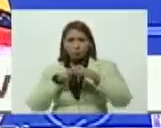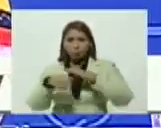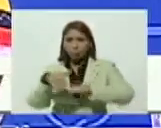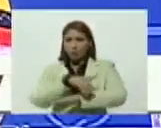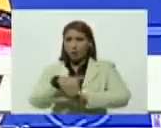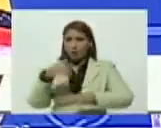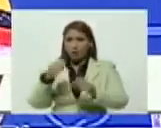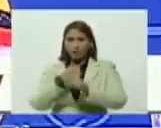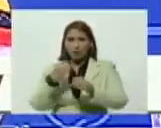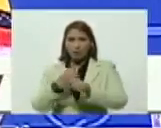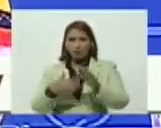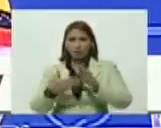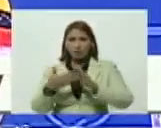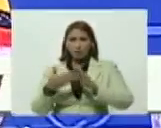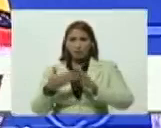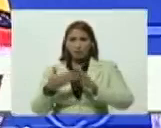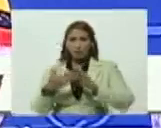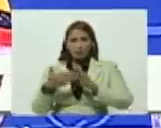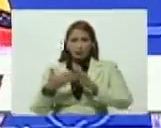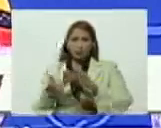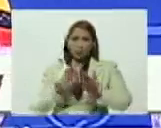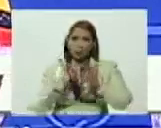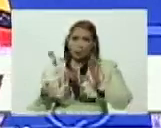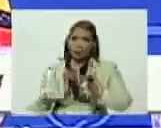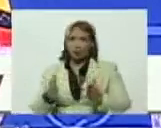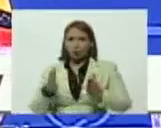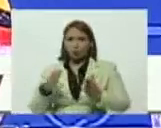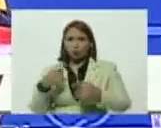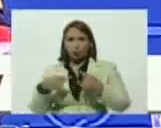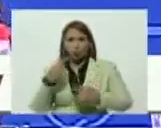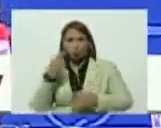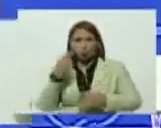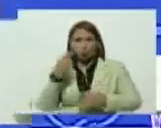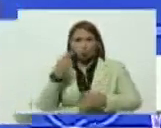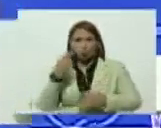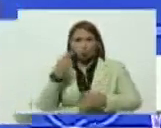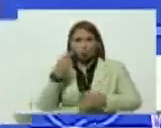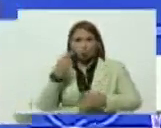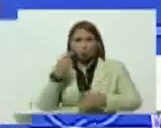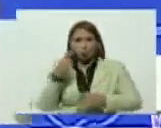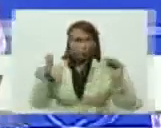trabajar todos los días, que sale a estudiar día a día. Le decimos,